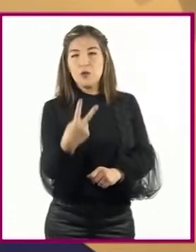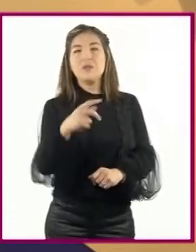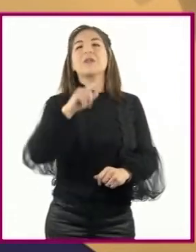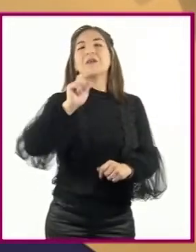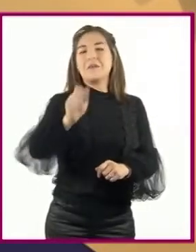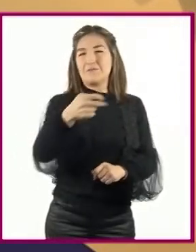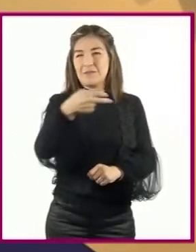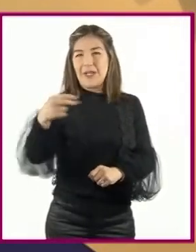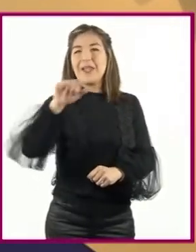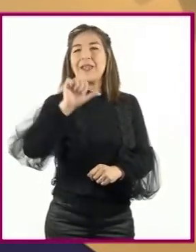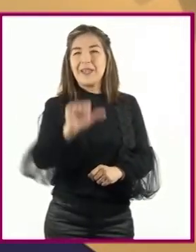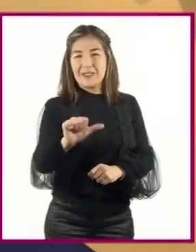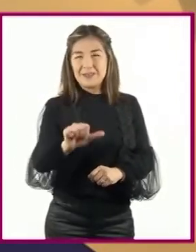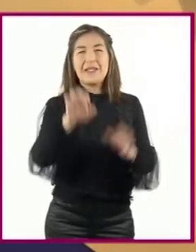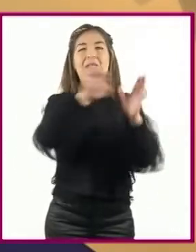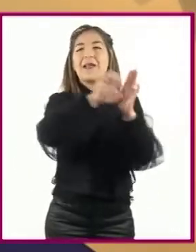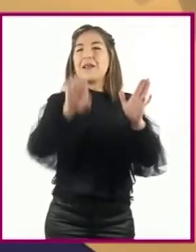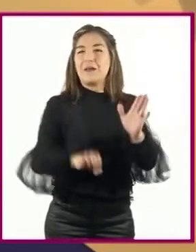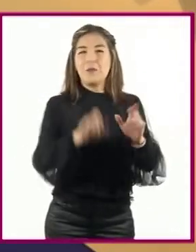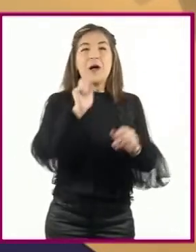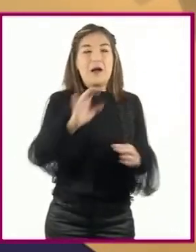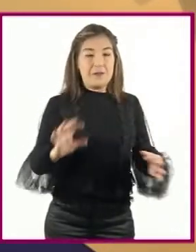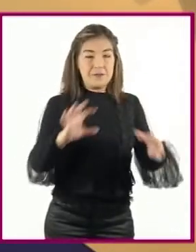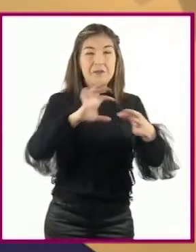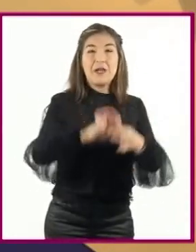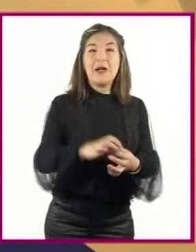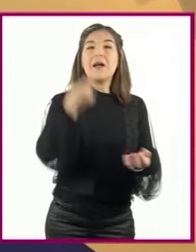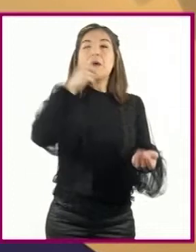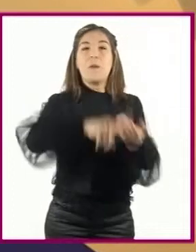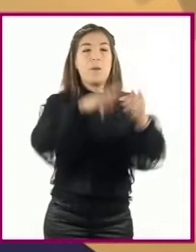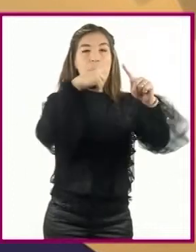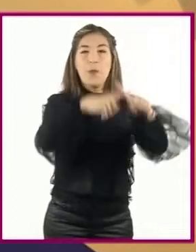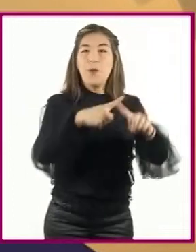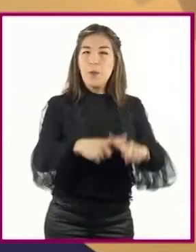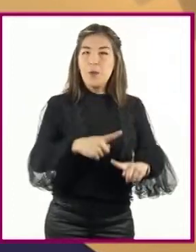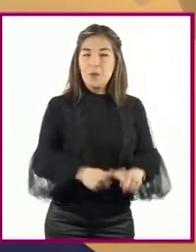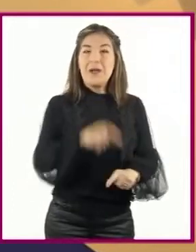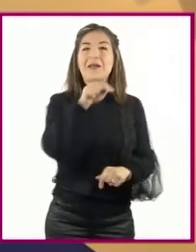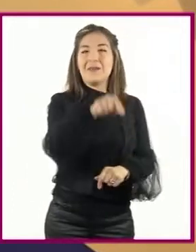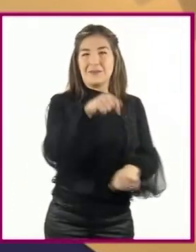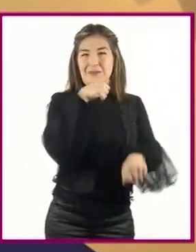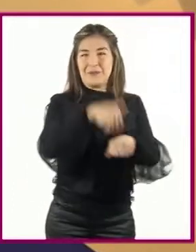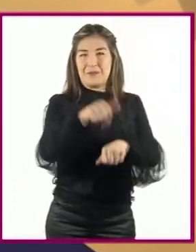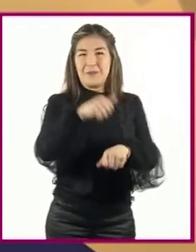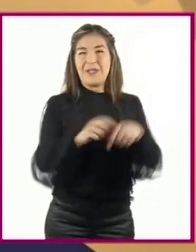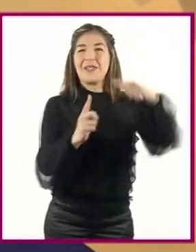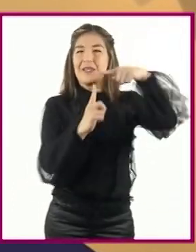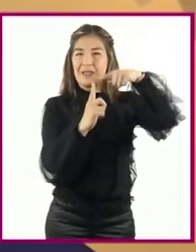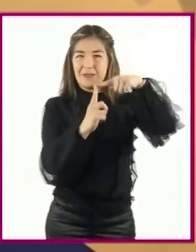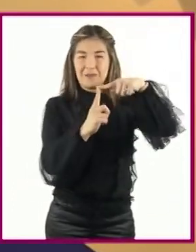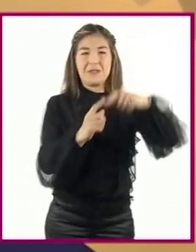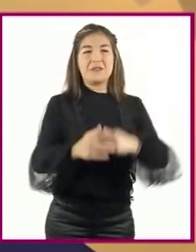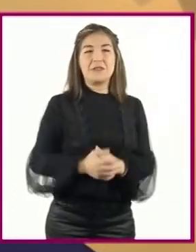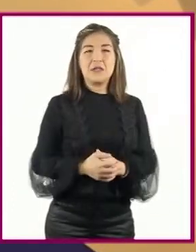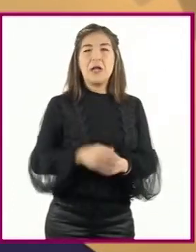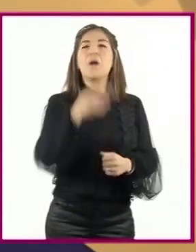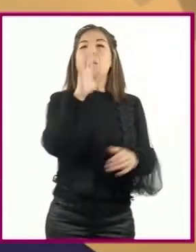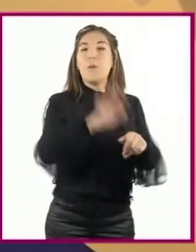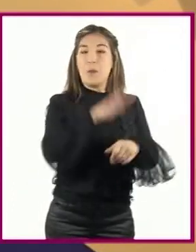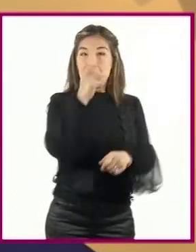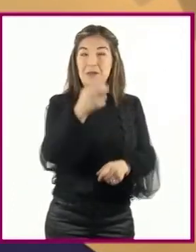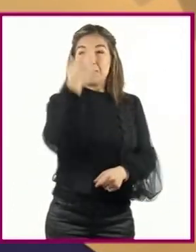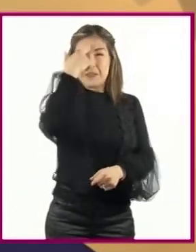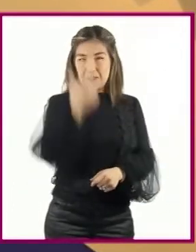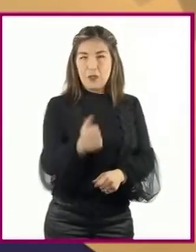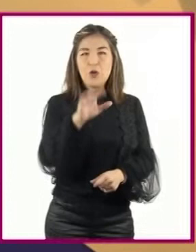16. Es decir, hay una relación multiplicativa entre los elementos de la división. ¿Es por esta relación